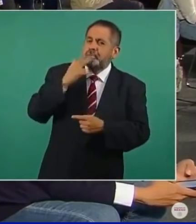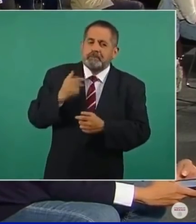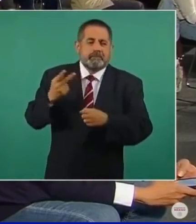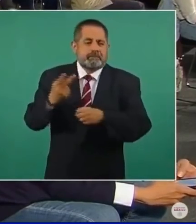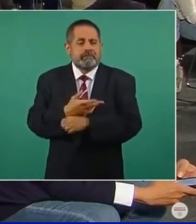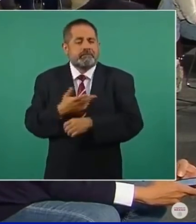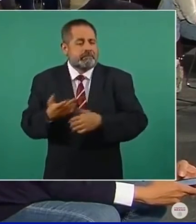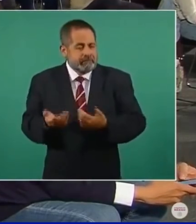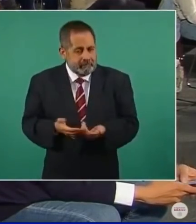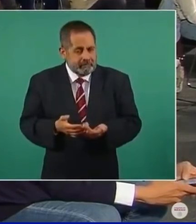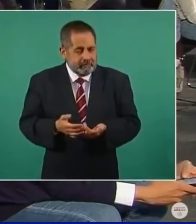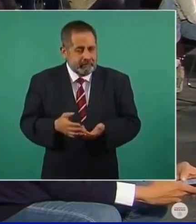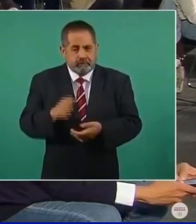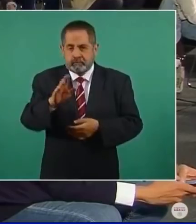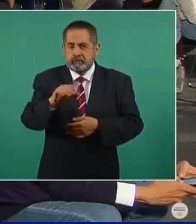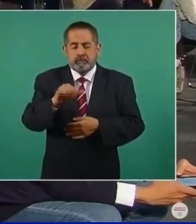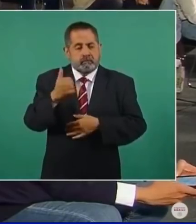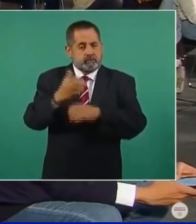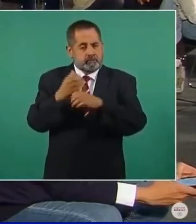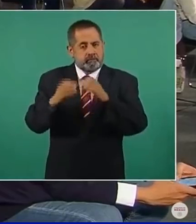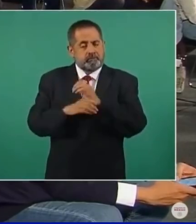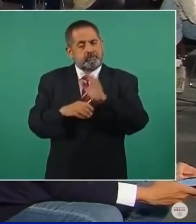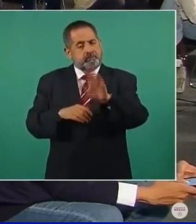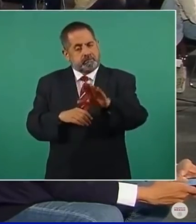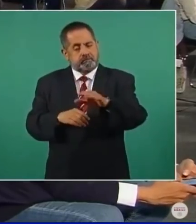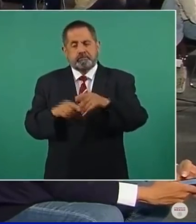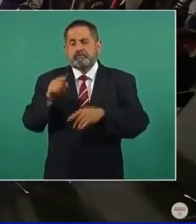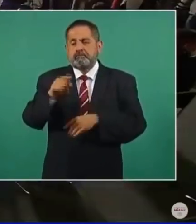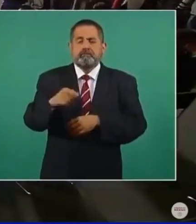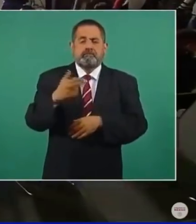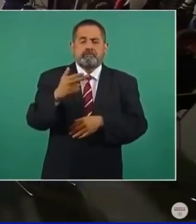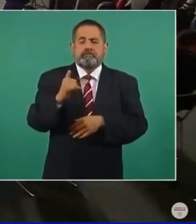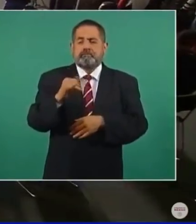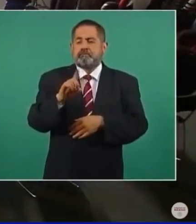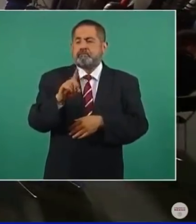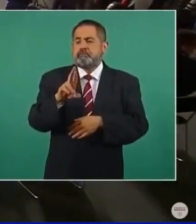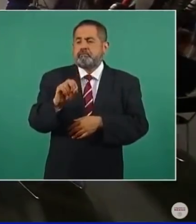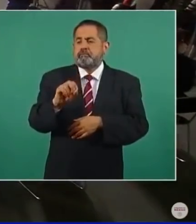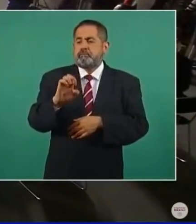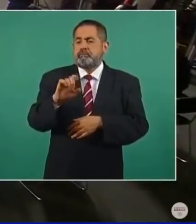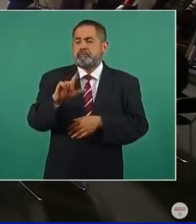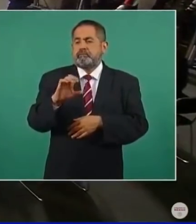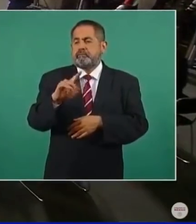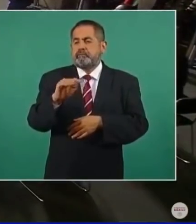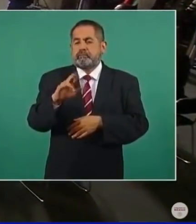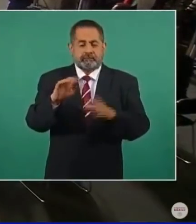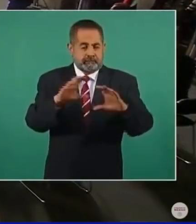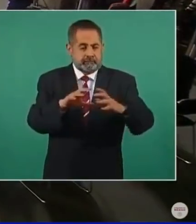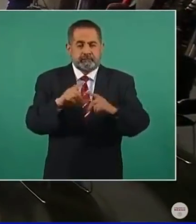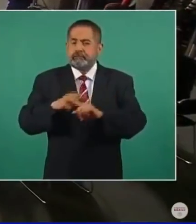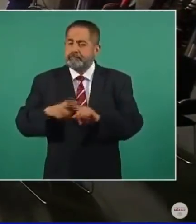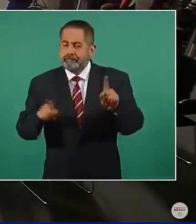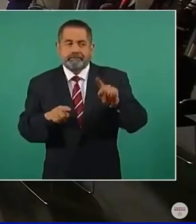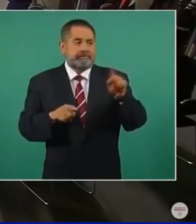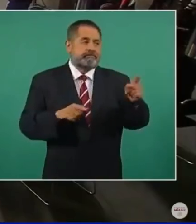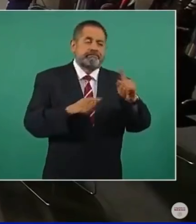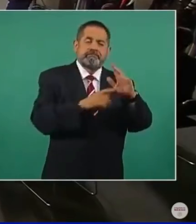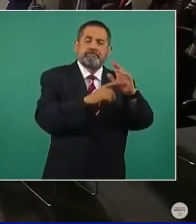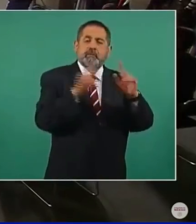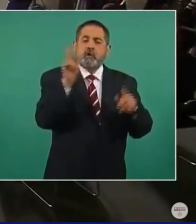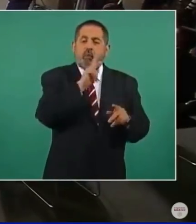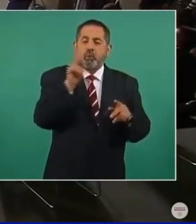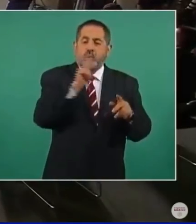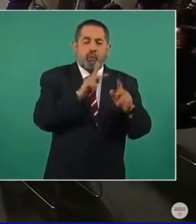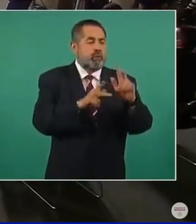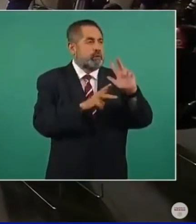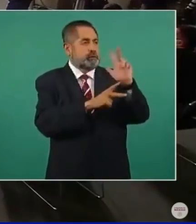hidroeléctricas. Y hay otra cosa, las hidroeléctricas, en comparación con las eólicas, las hidroeléctricas